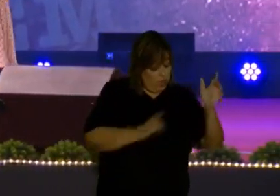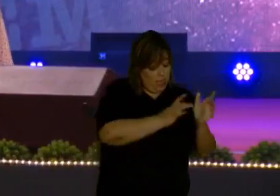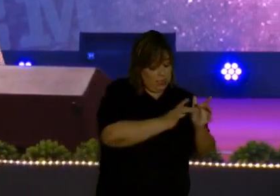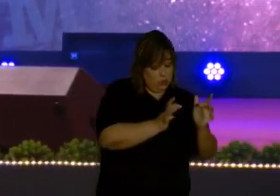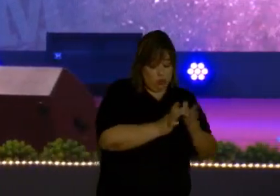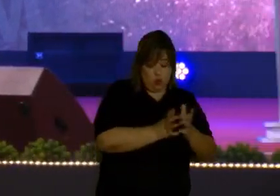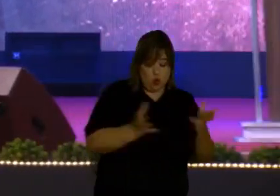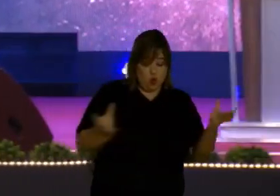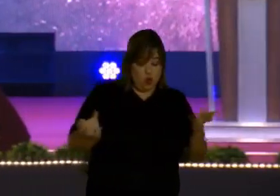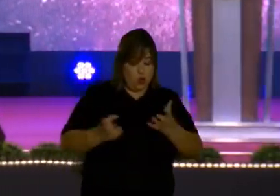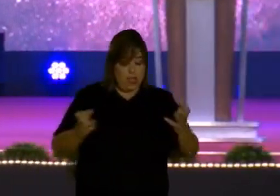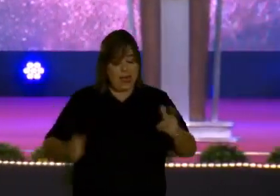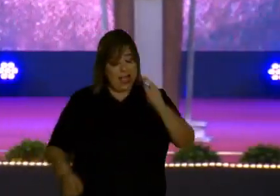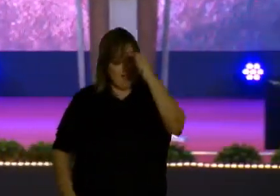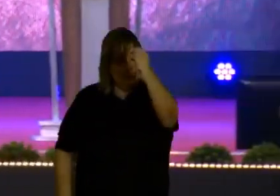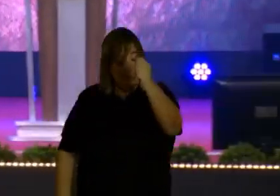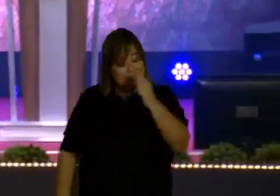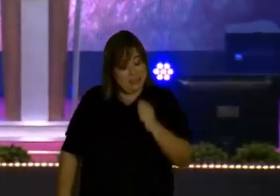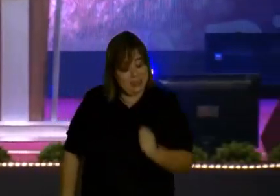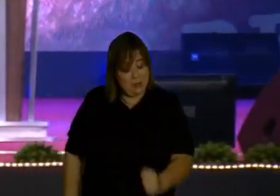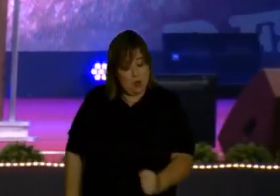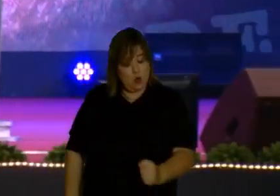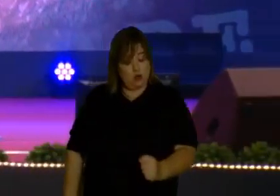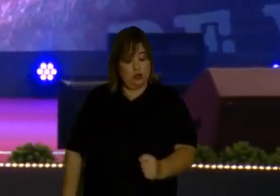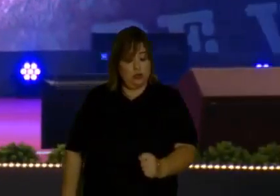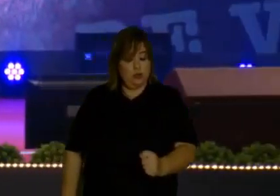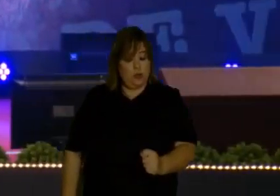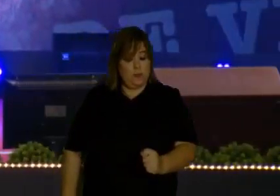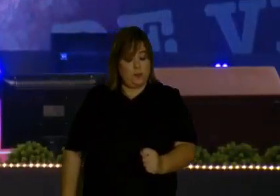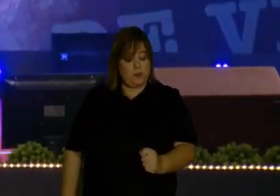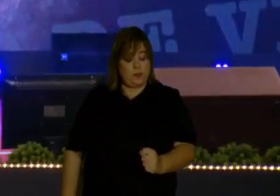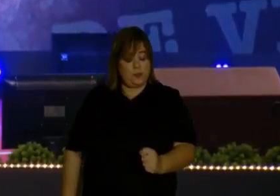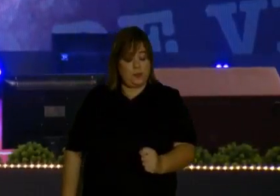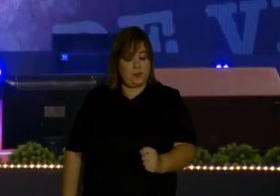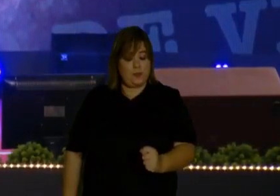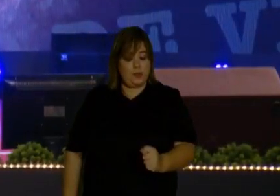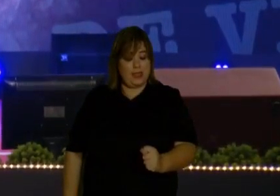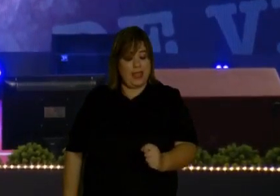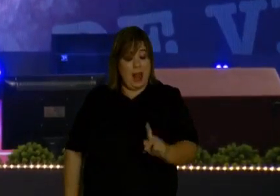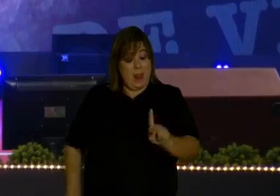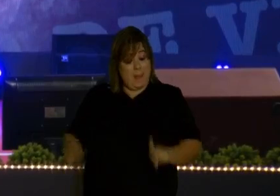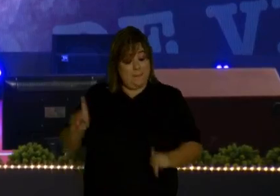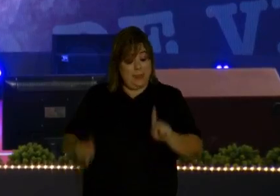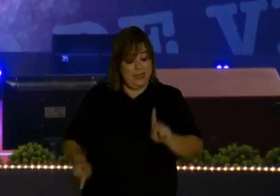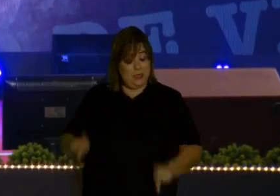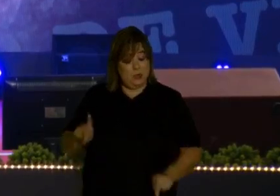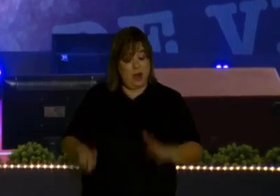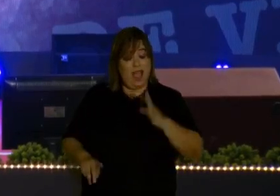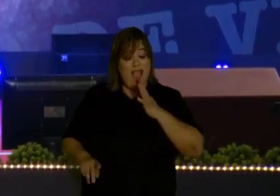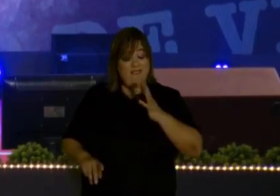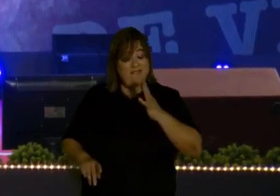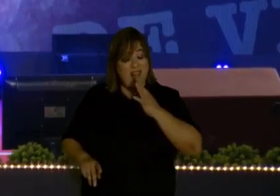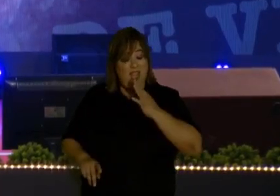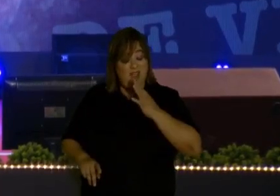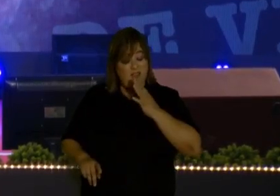hace Jesús? Él no va a perder un guerrero así, ni que hablen mal de él. Mira lo que